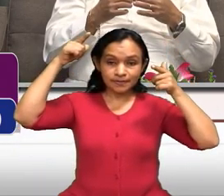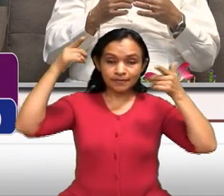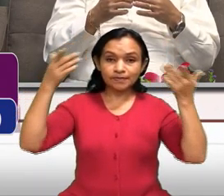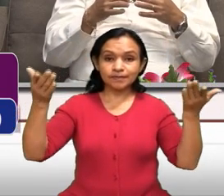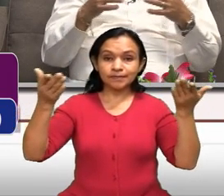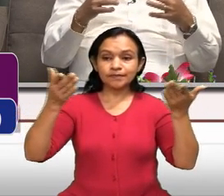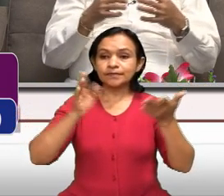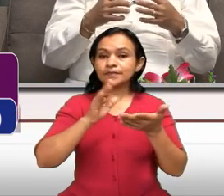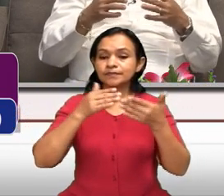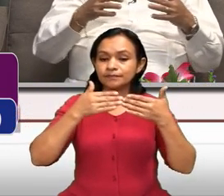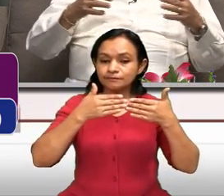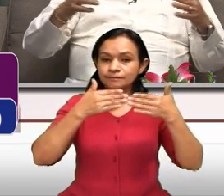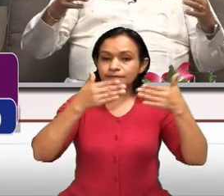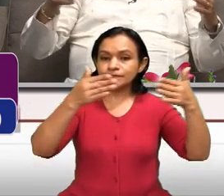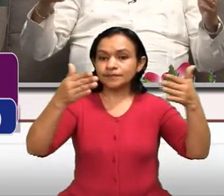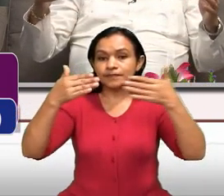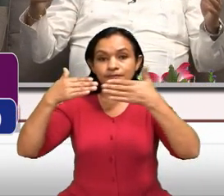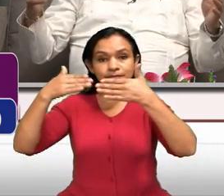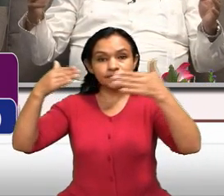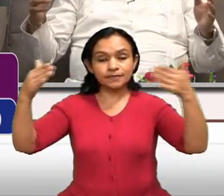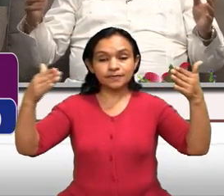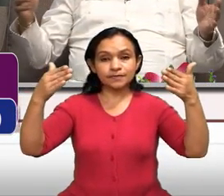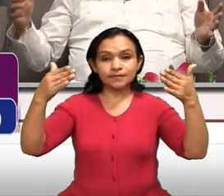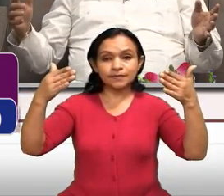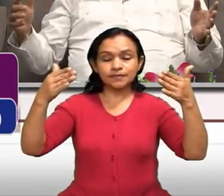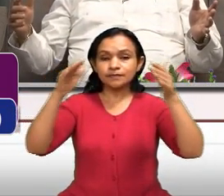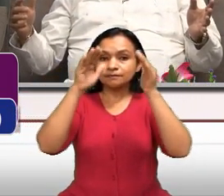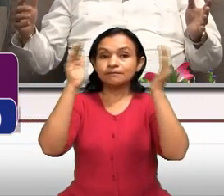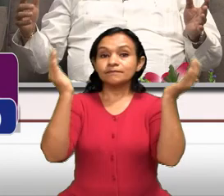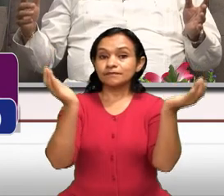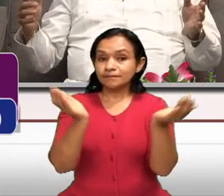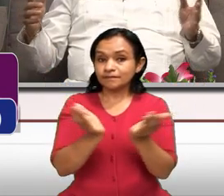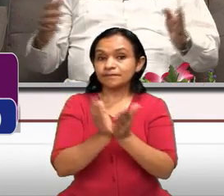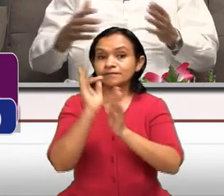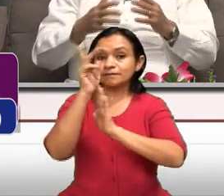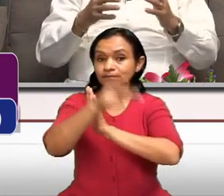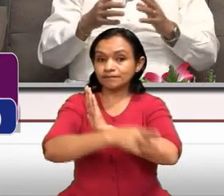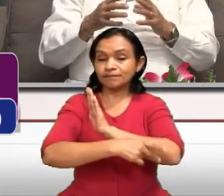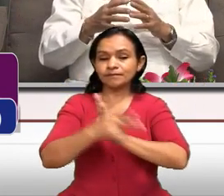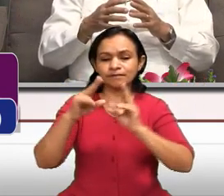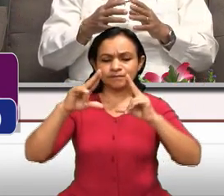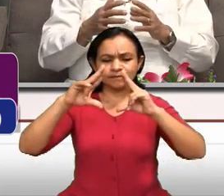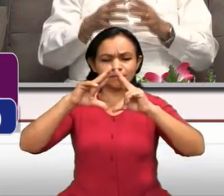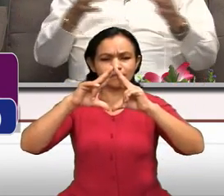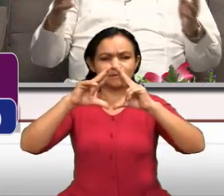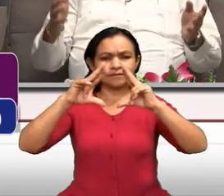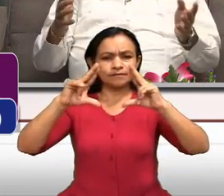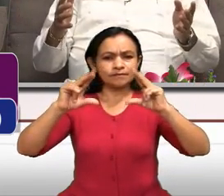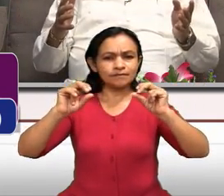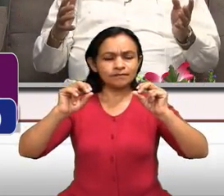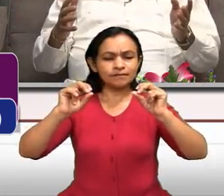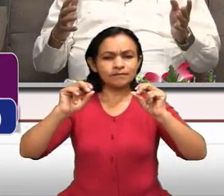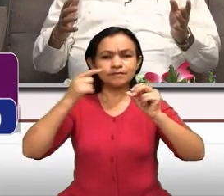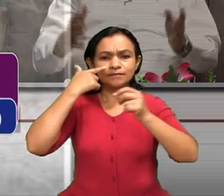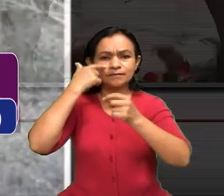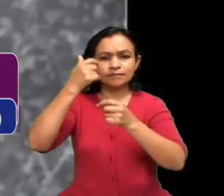que nos abre un espacio mundial, pone a Nicaragua en el mundo y la sigue